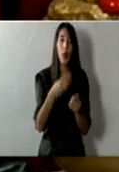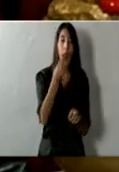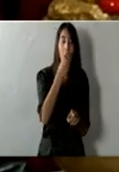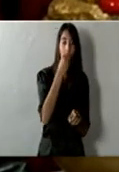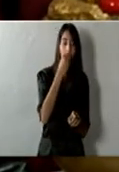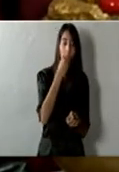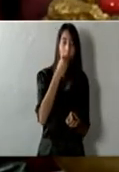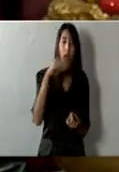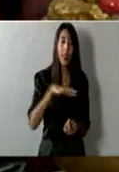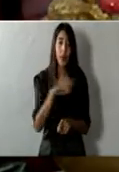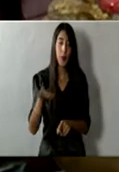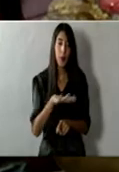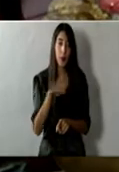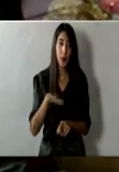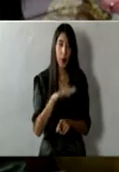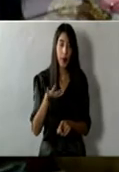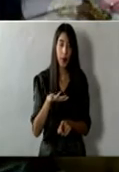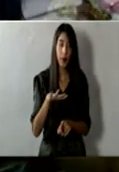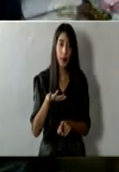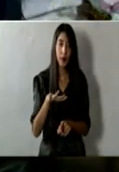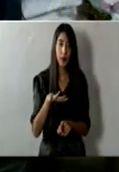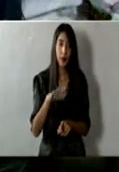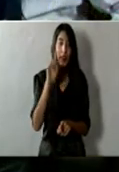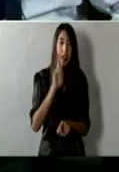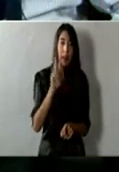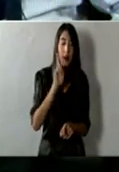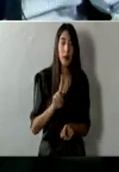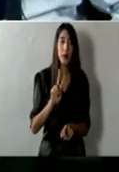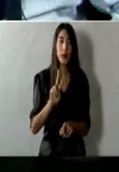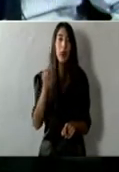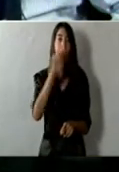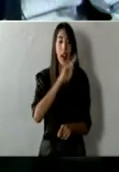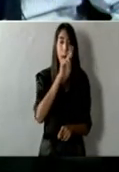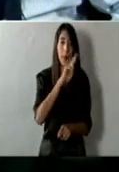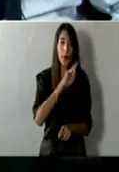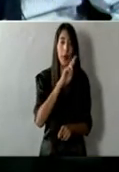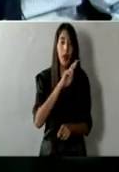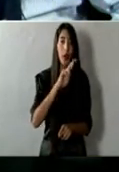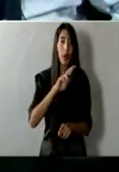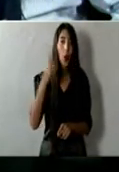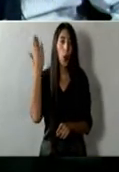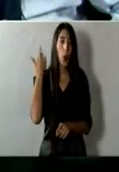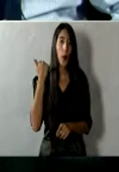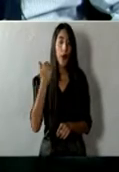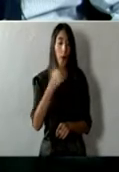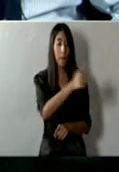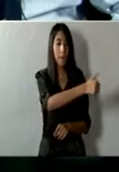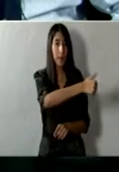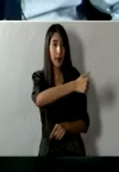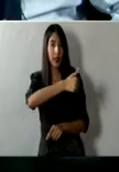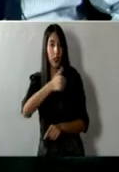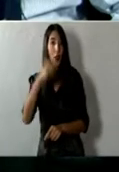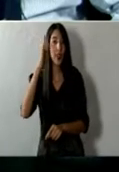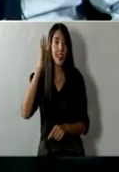a tener hambre. El pan de Dios es el pan de vida. Esa mujer, cuando creyó en ese pan de vida, tuvo